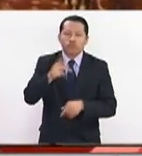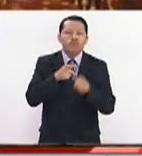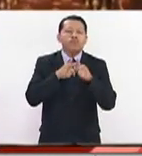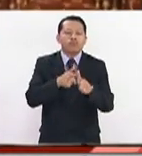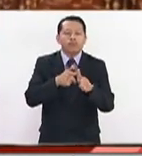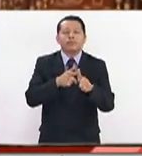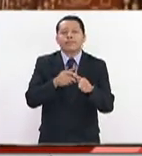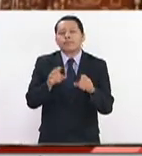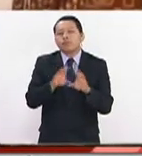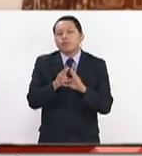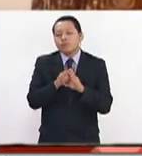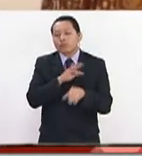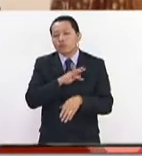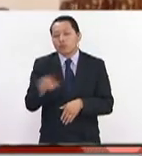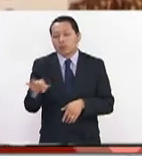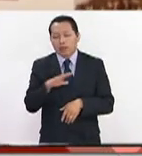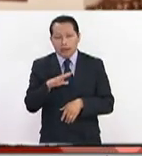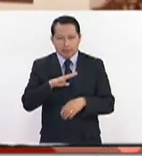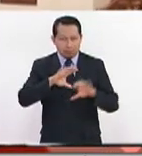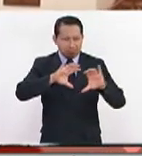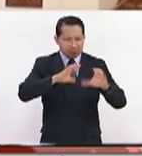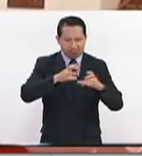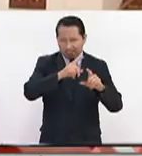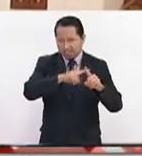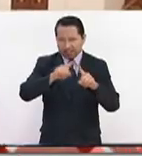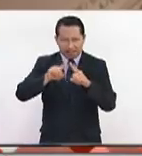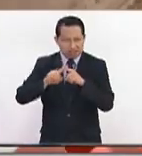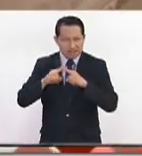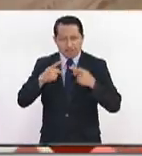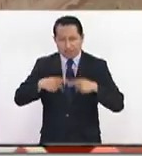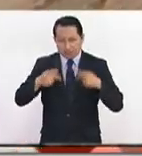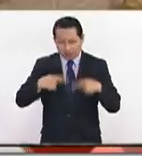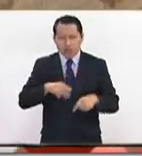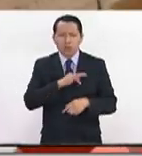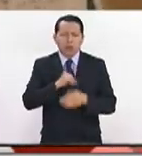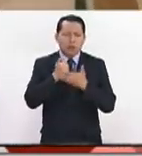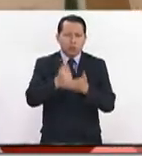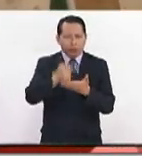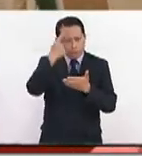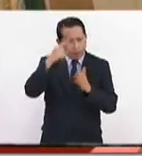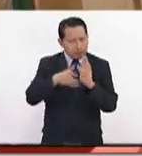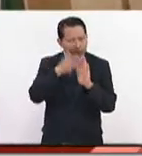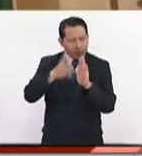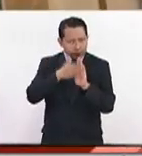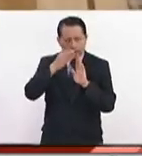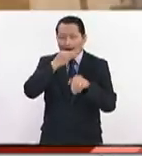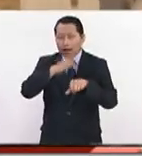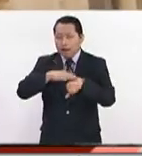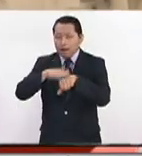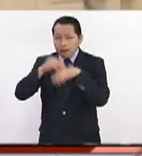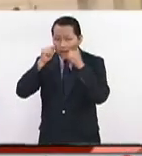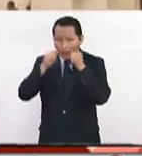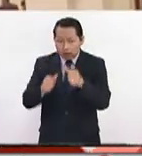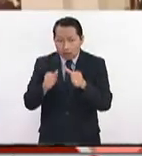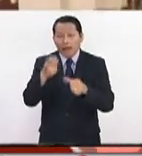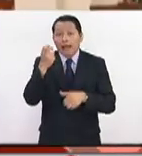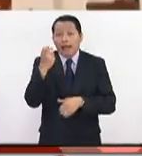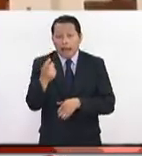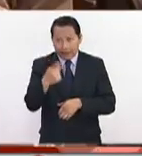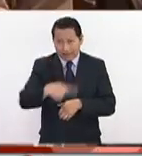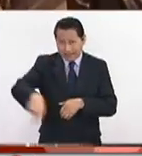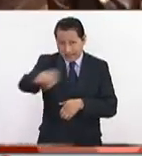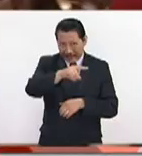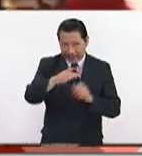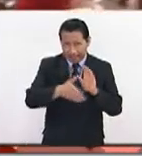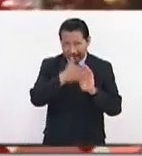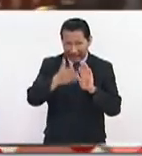estamos generando en todos los sectores de la población una capacidad de reconstrucción, y aquí quiero poner un poco atención. En todas estas